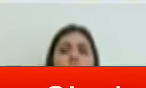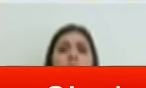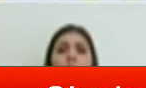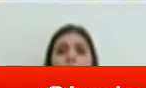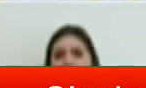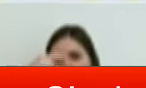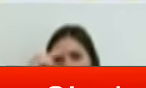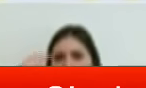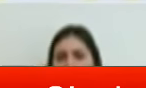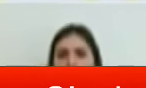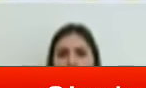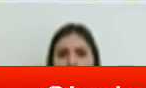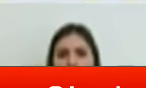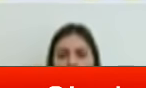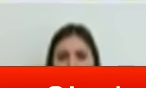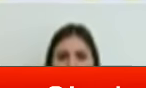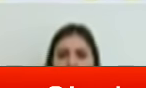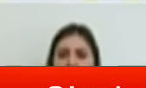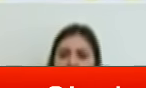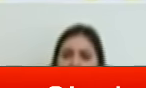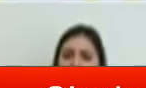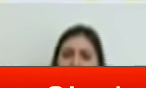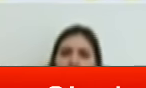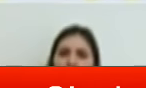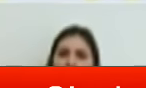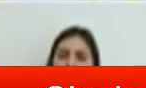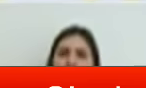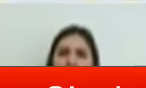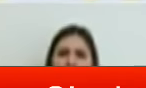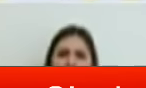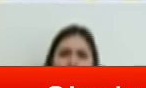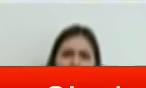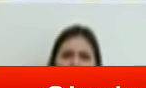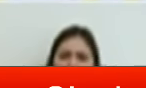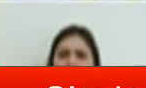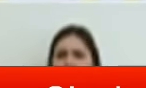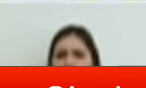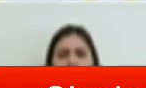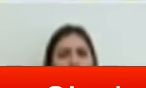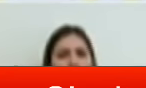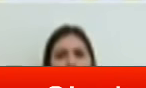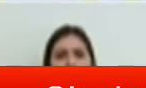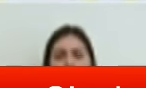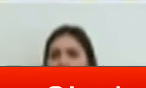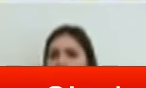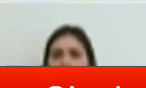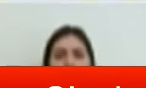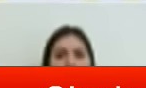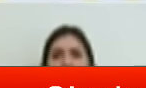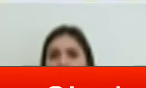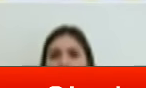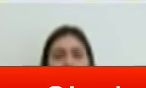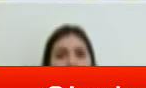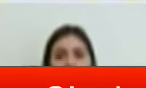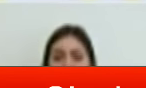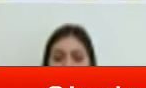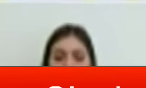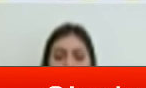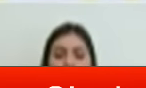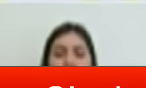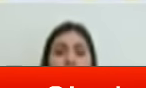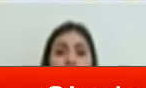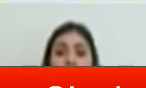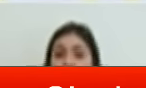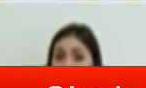libre, democrático, seguro, igualitario, y así lo haré a costa de lo que sea. Esta